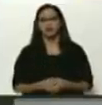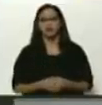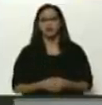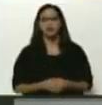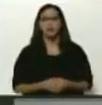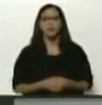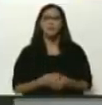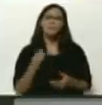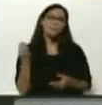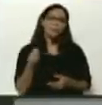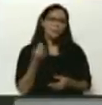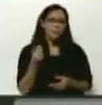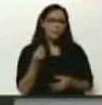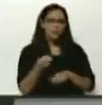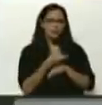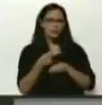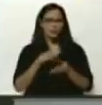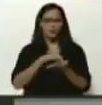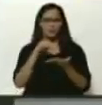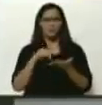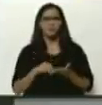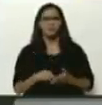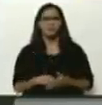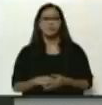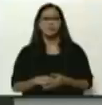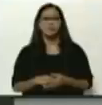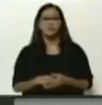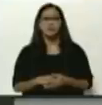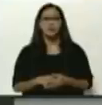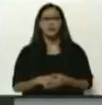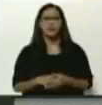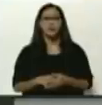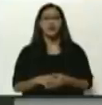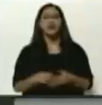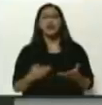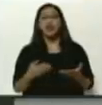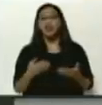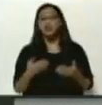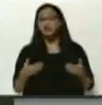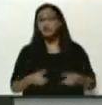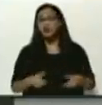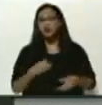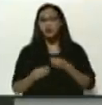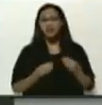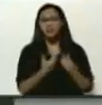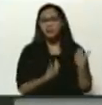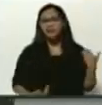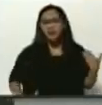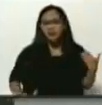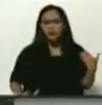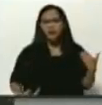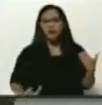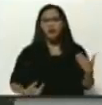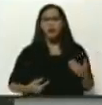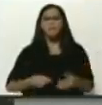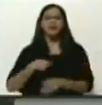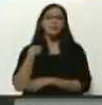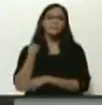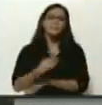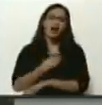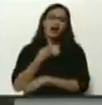¿Cómo hace el gobierno nacional el esfuerzo que hace el presidente para pagar